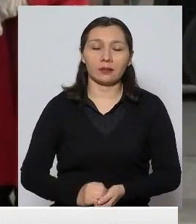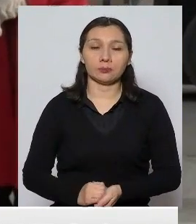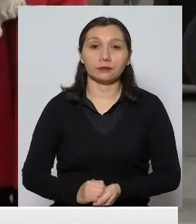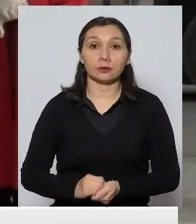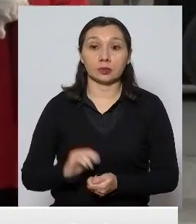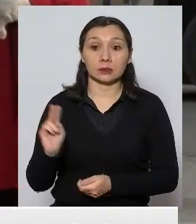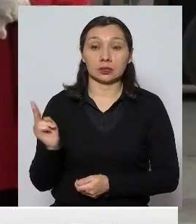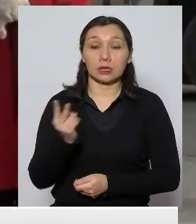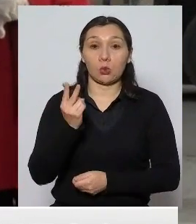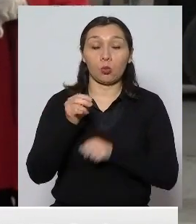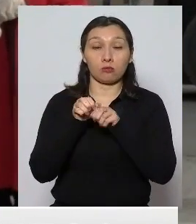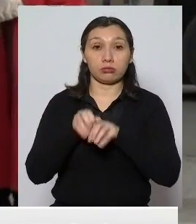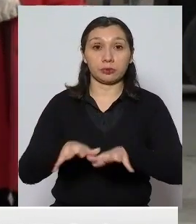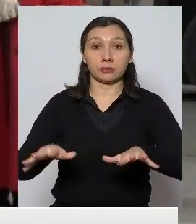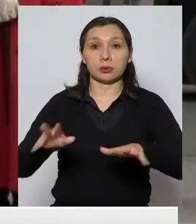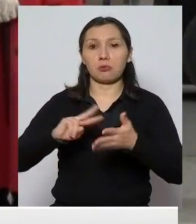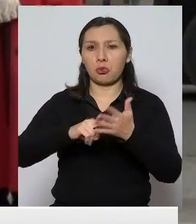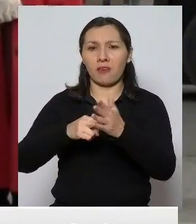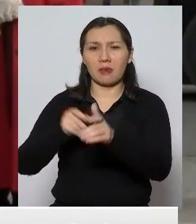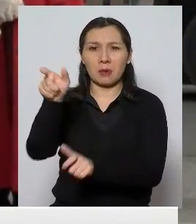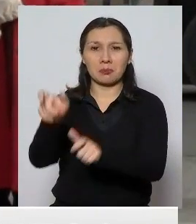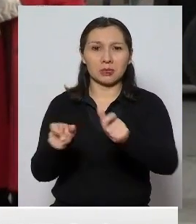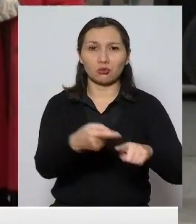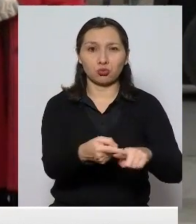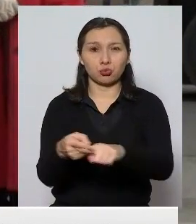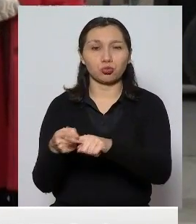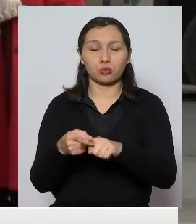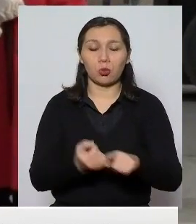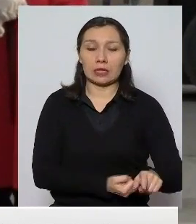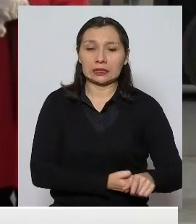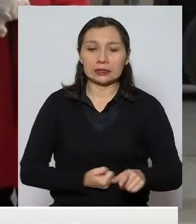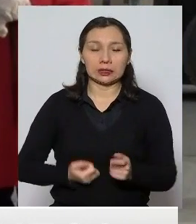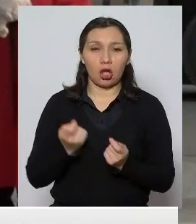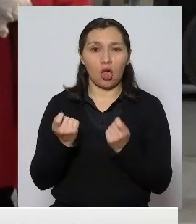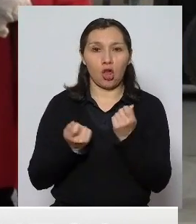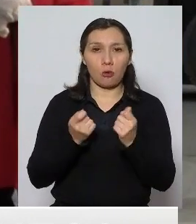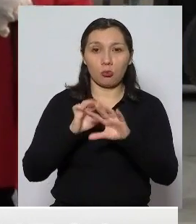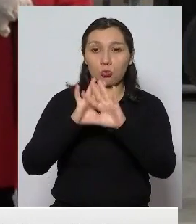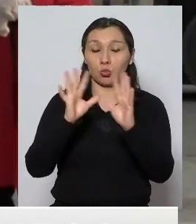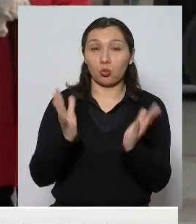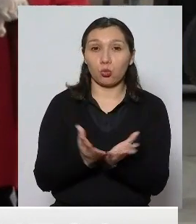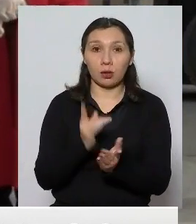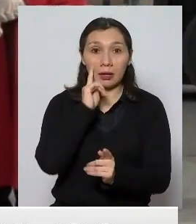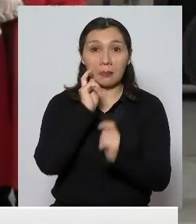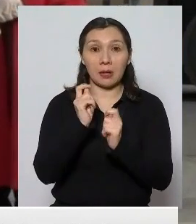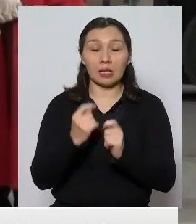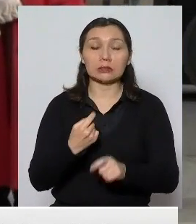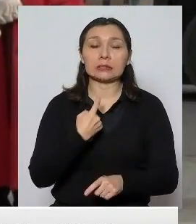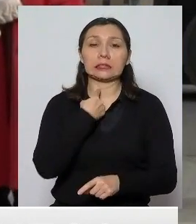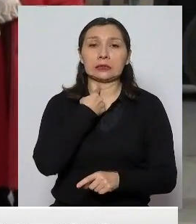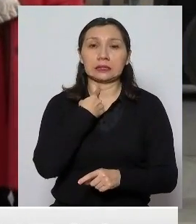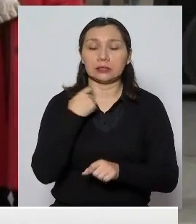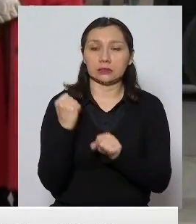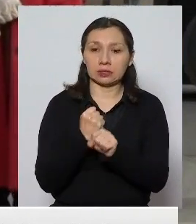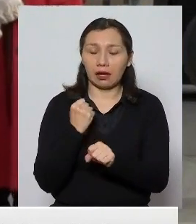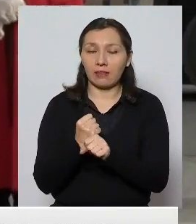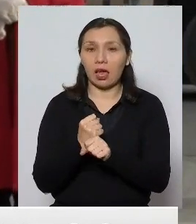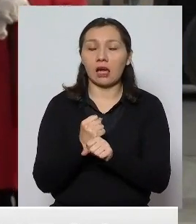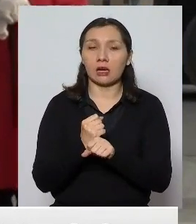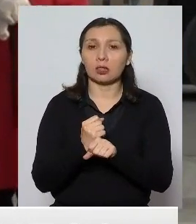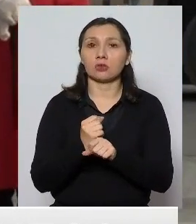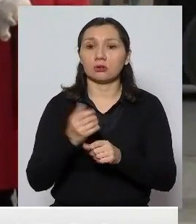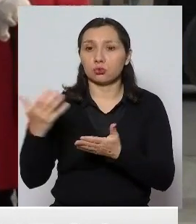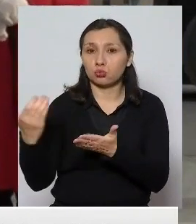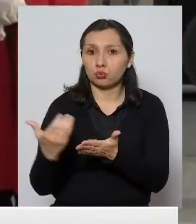La segunda es la pandemia social de la recesión mundial, que pone en peligro y amenaza nuestros empleos,